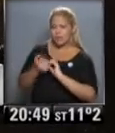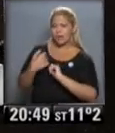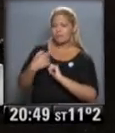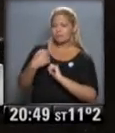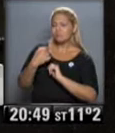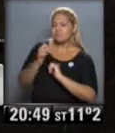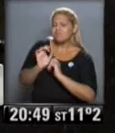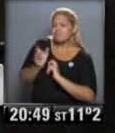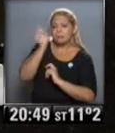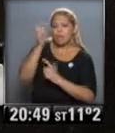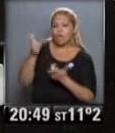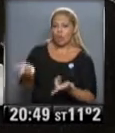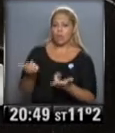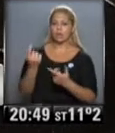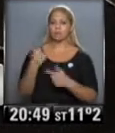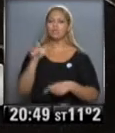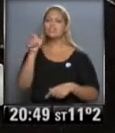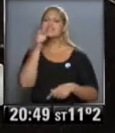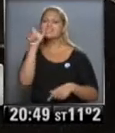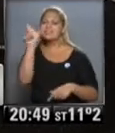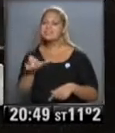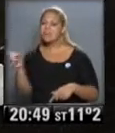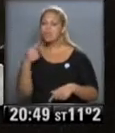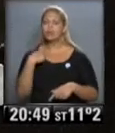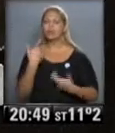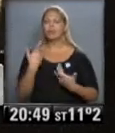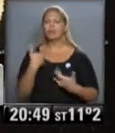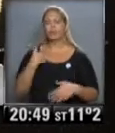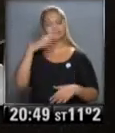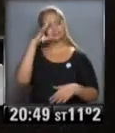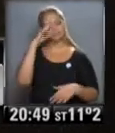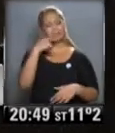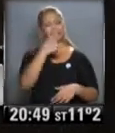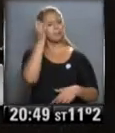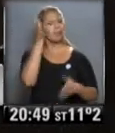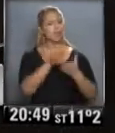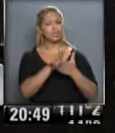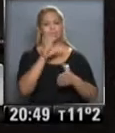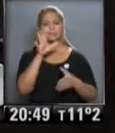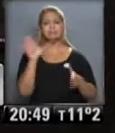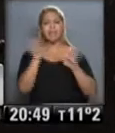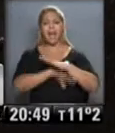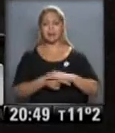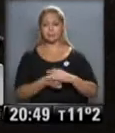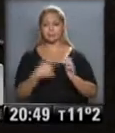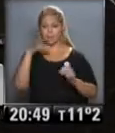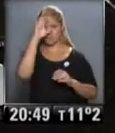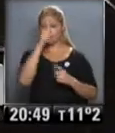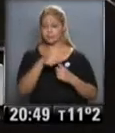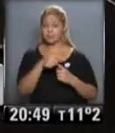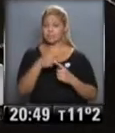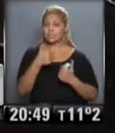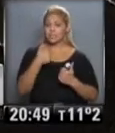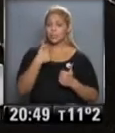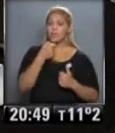imperdonable, hubieran sido capaces de arrepentirse y pedir perdón. Es bueno cuando ha ocurrido